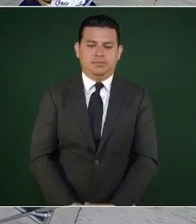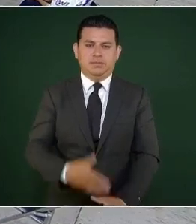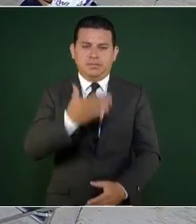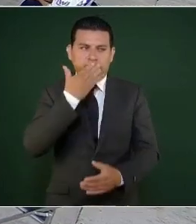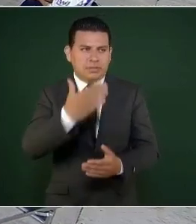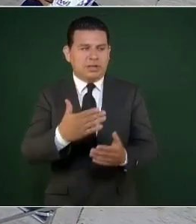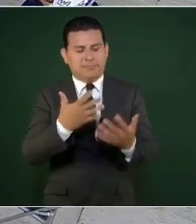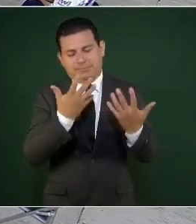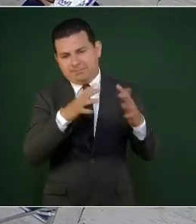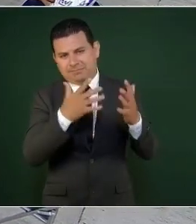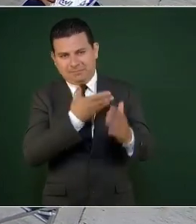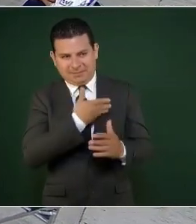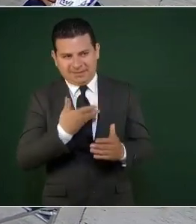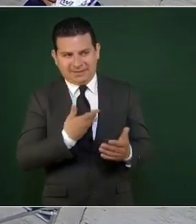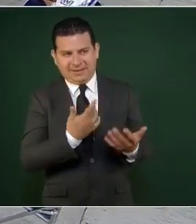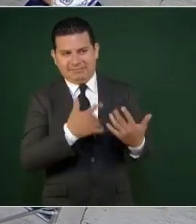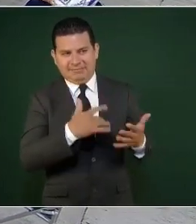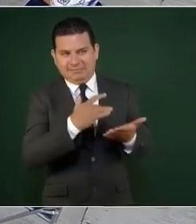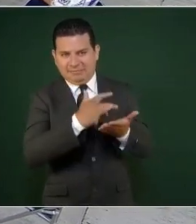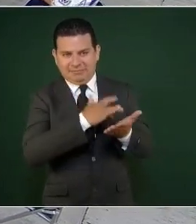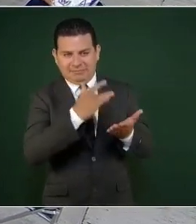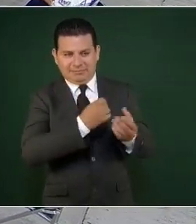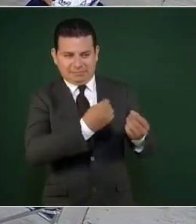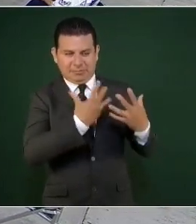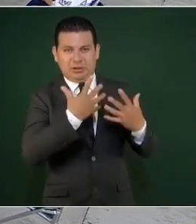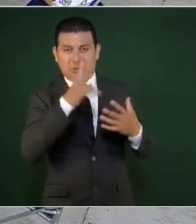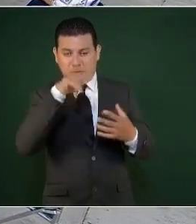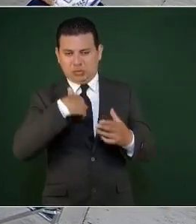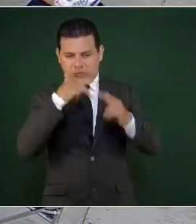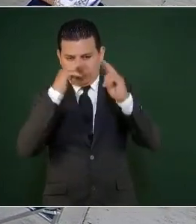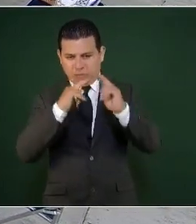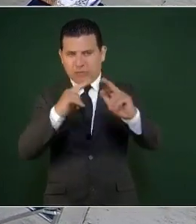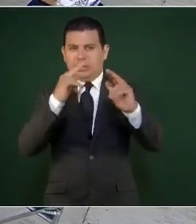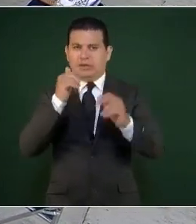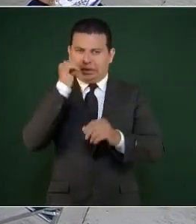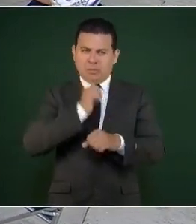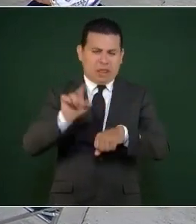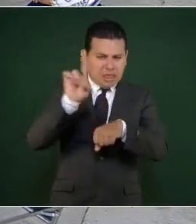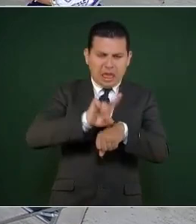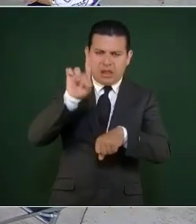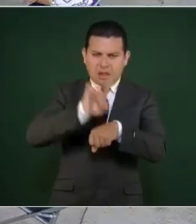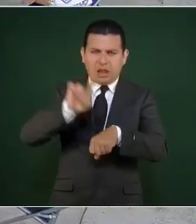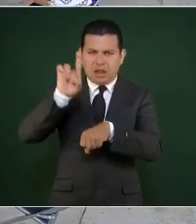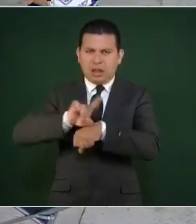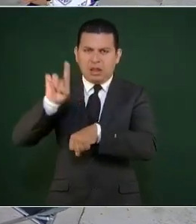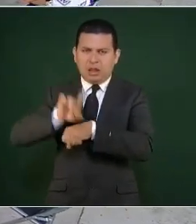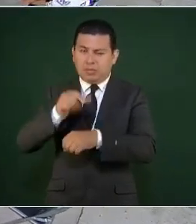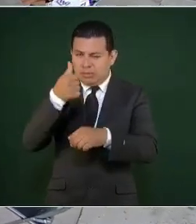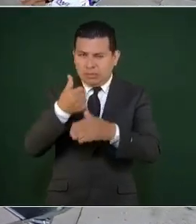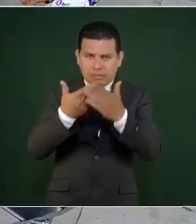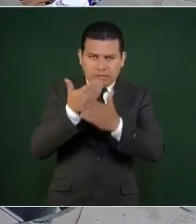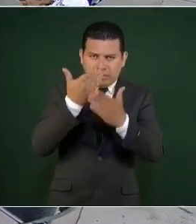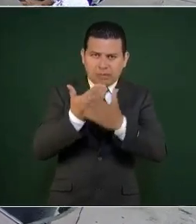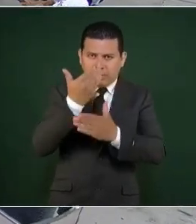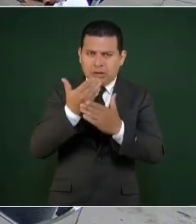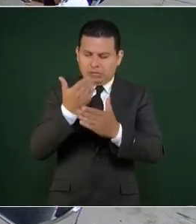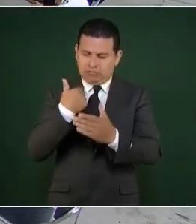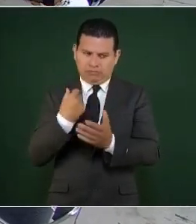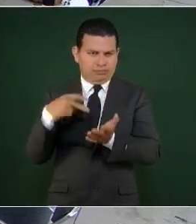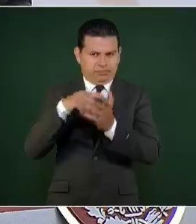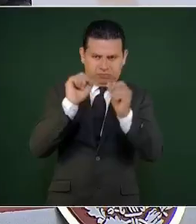Gracias de verdad, presidente, y para mí es un verdadero honor asistir todos los días a las 6 de la mañana, porque me parece